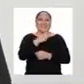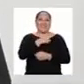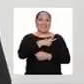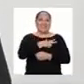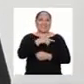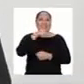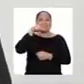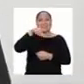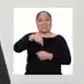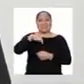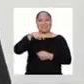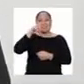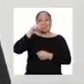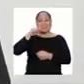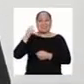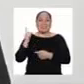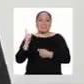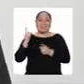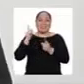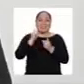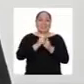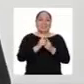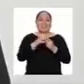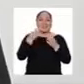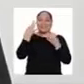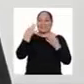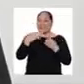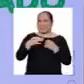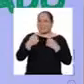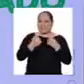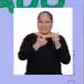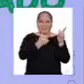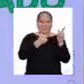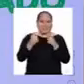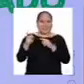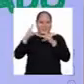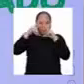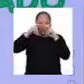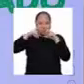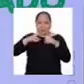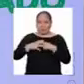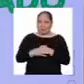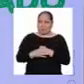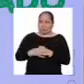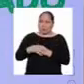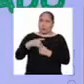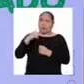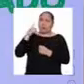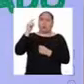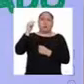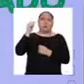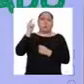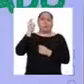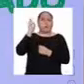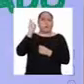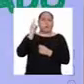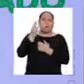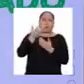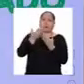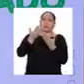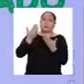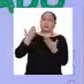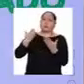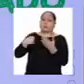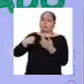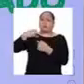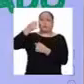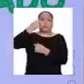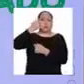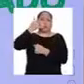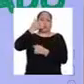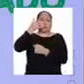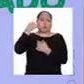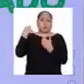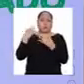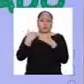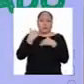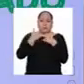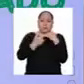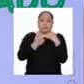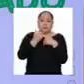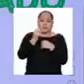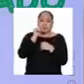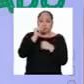Aquí estoy siempre lista para la investigación. Profesora, antes de llamarla, ya habíamos avanzado un